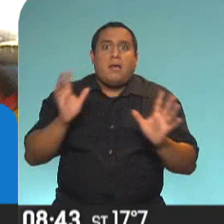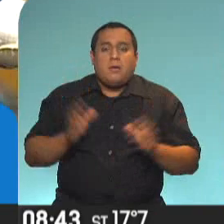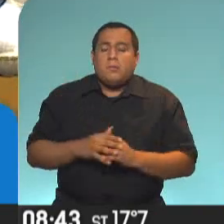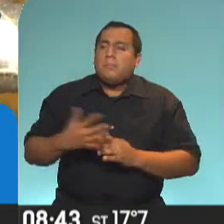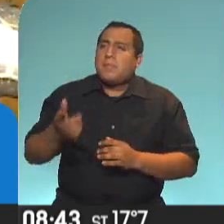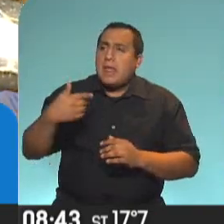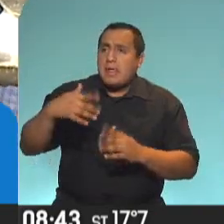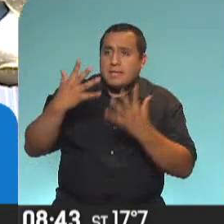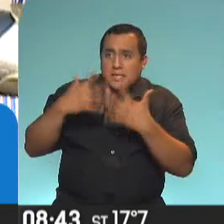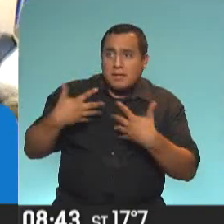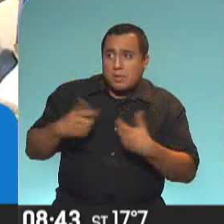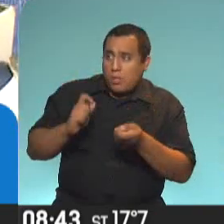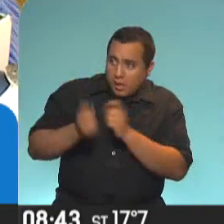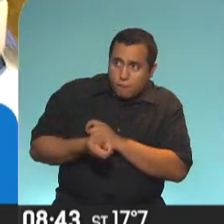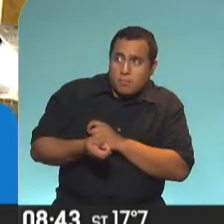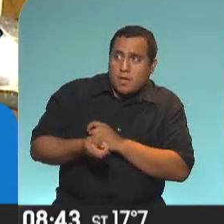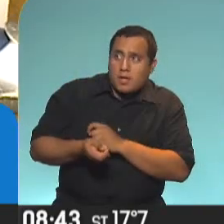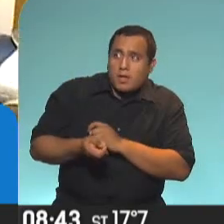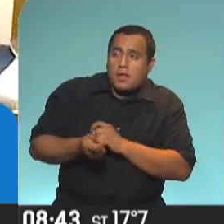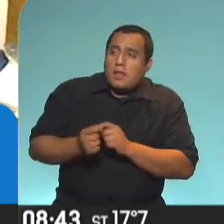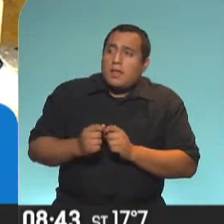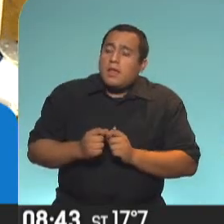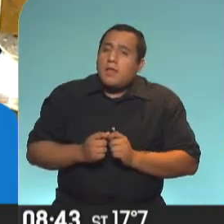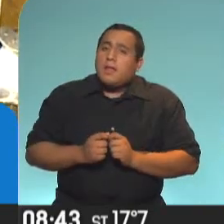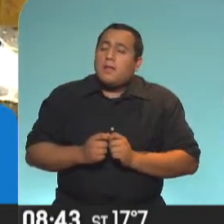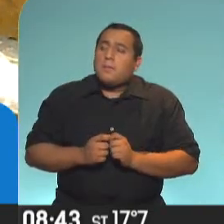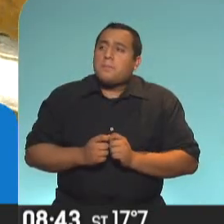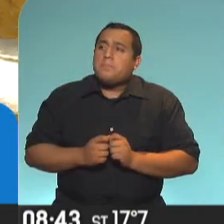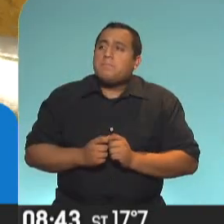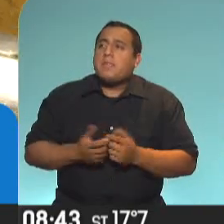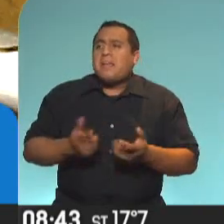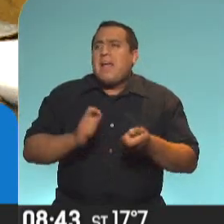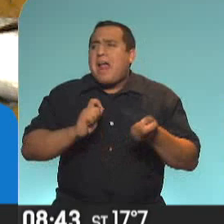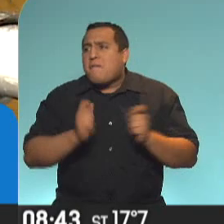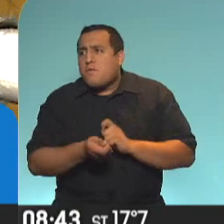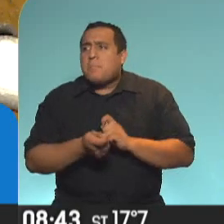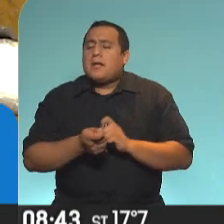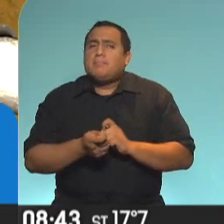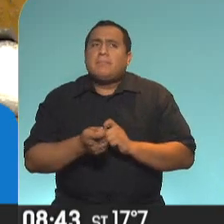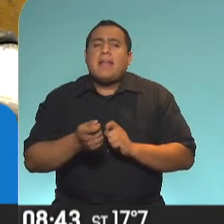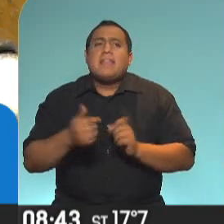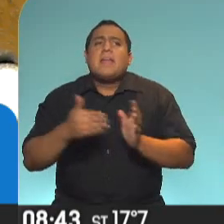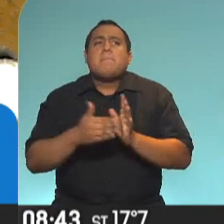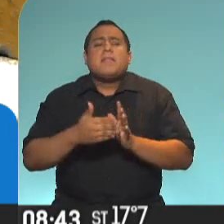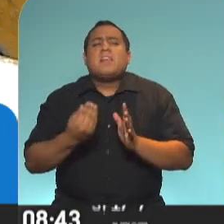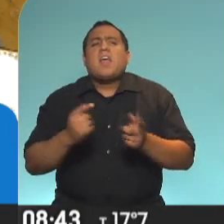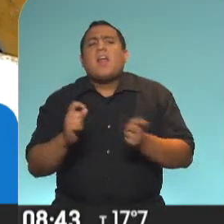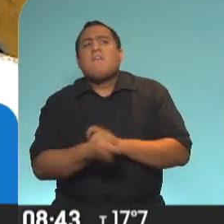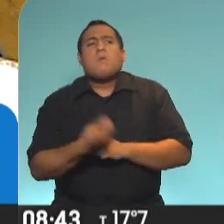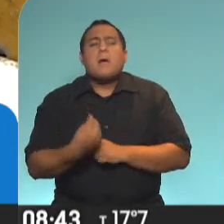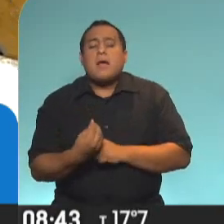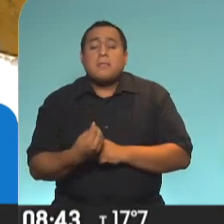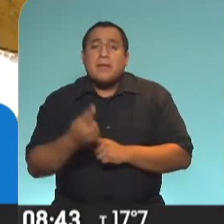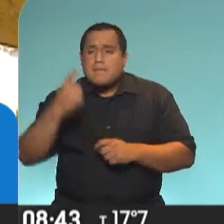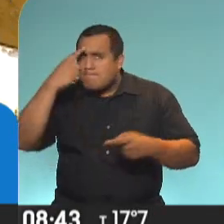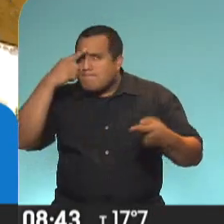¿Hay que hacer una reforma en el sistema de salud? Analizar la reunión que mantuvo la CUT. Reforma, hay que ver a qué le llamamos reforma. Lo que hay que